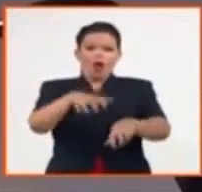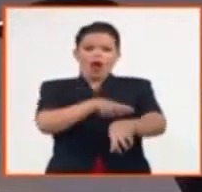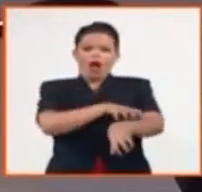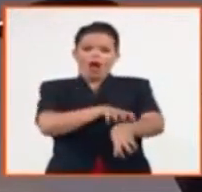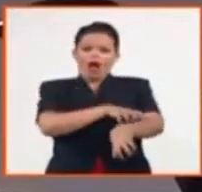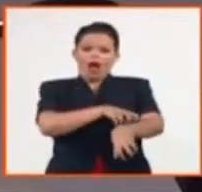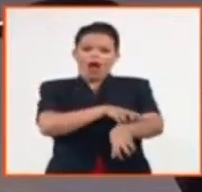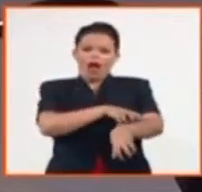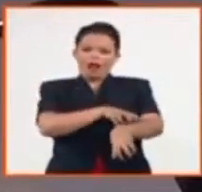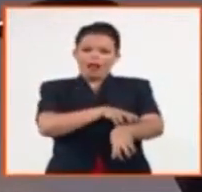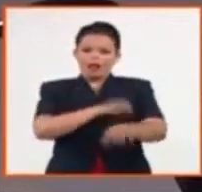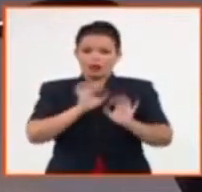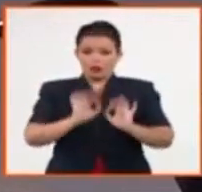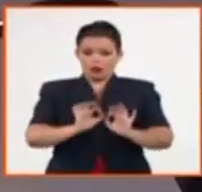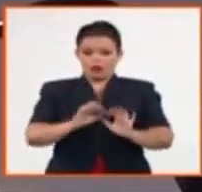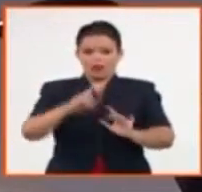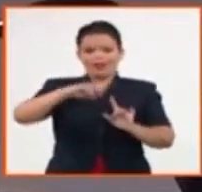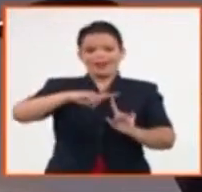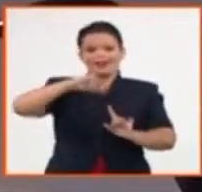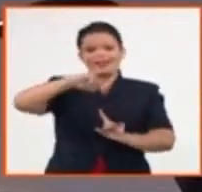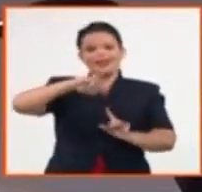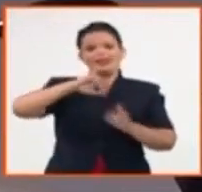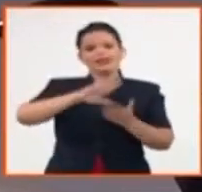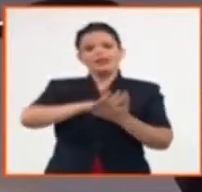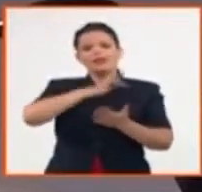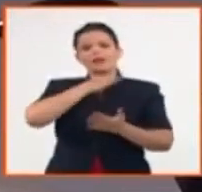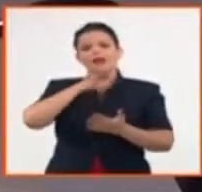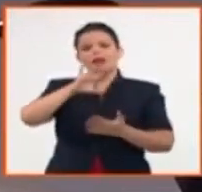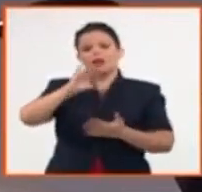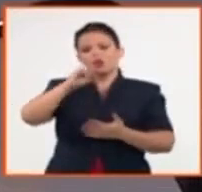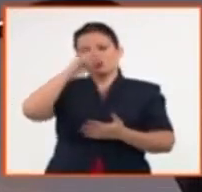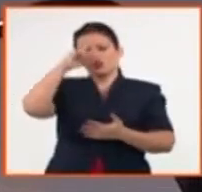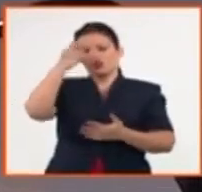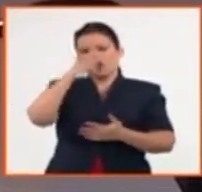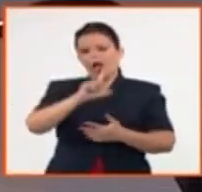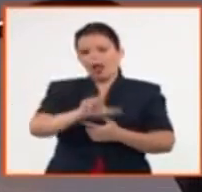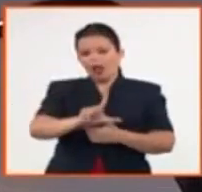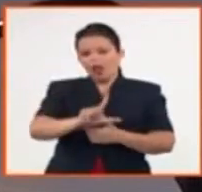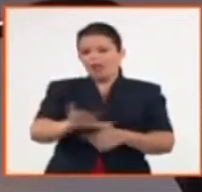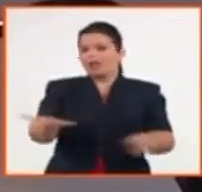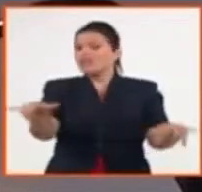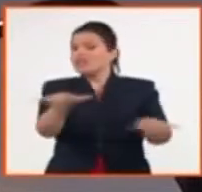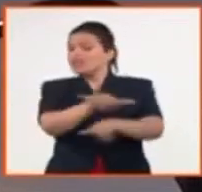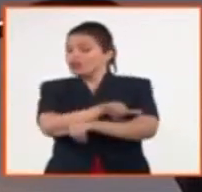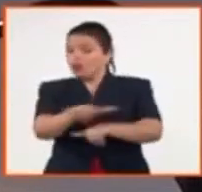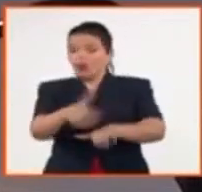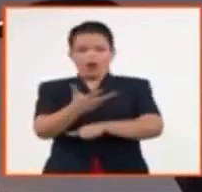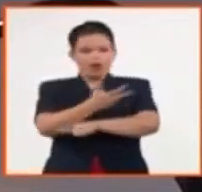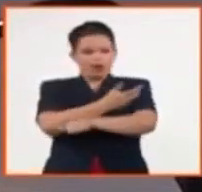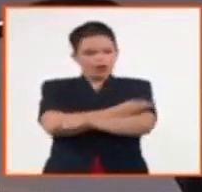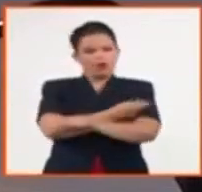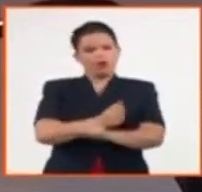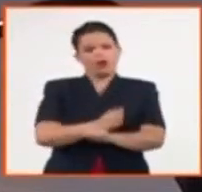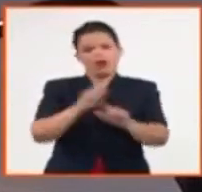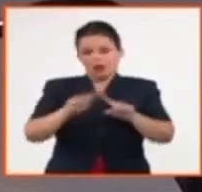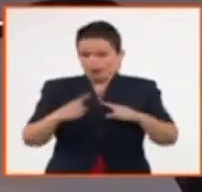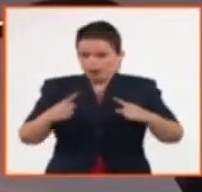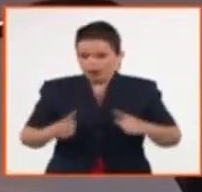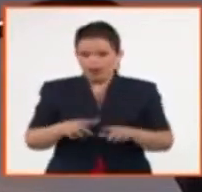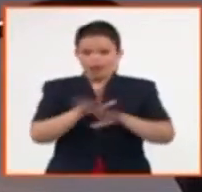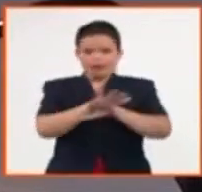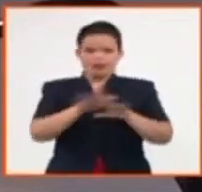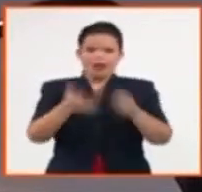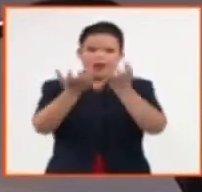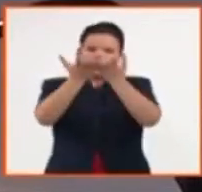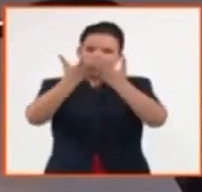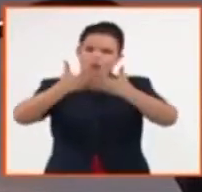Normalmente. Ajá. Bueno, también van a ser vacunados. Ya están dispuestos algunos lotes que no contienen este producto y en el transcurso de las